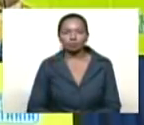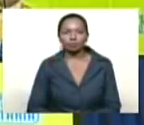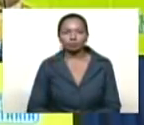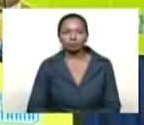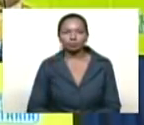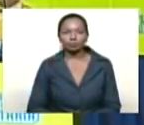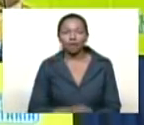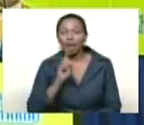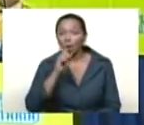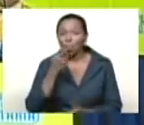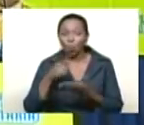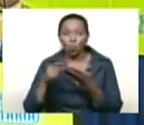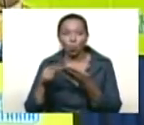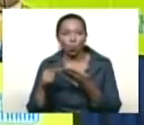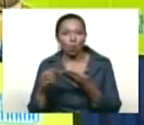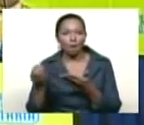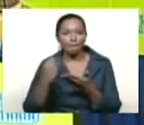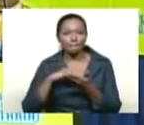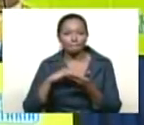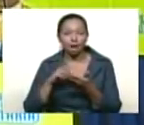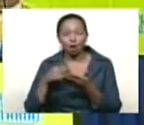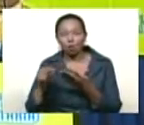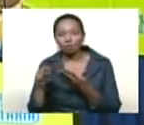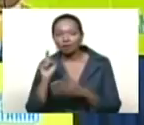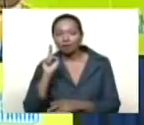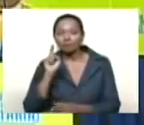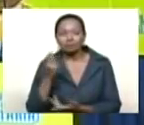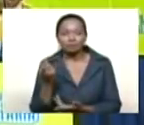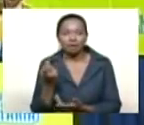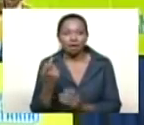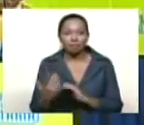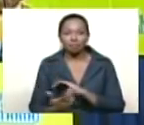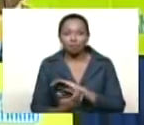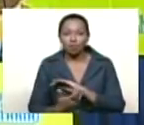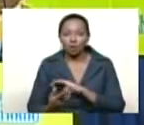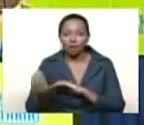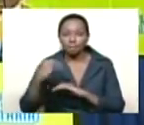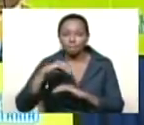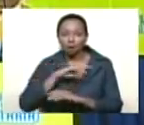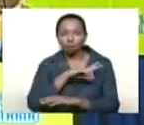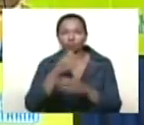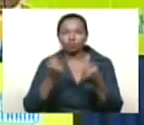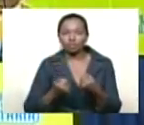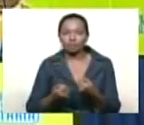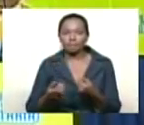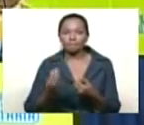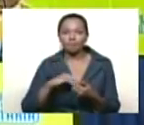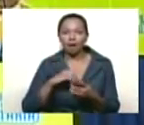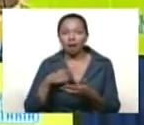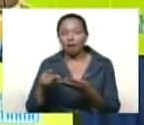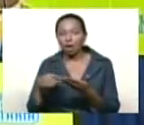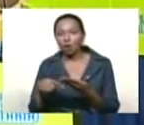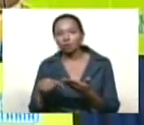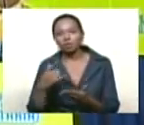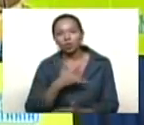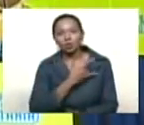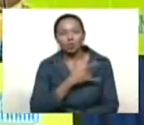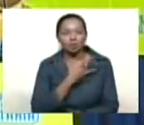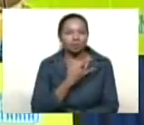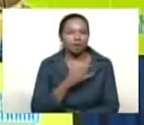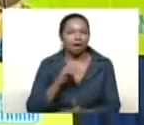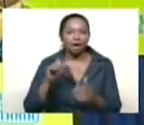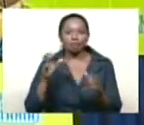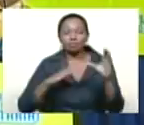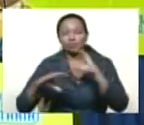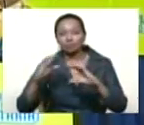para la dotación de mobiliario y material tecnológico para fortalecer los núcleos de las Universidades de Ciencias de la Salud Hugo